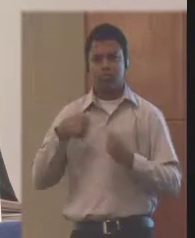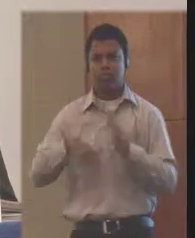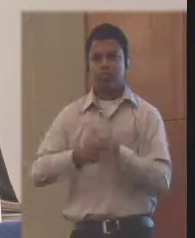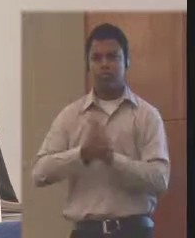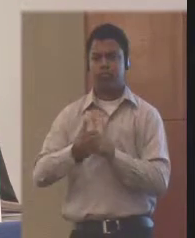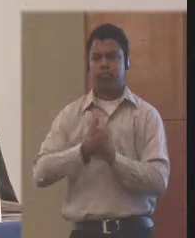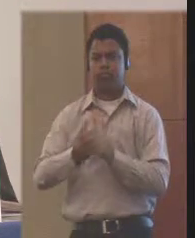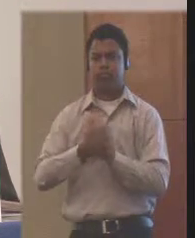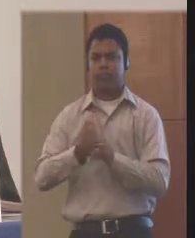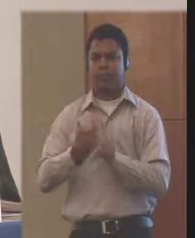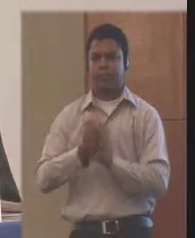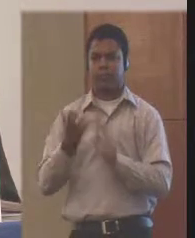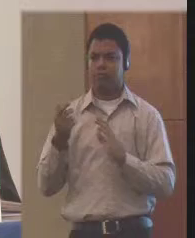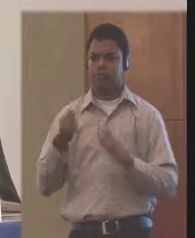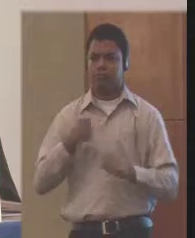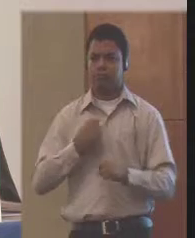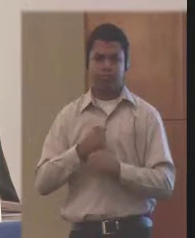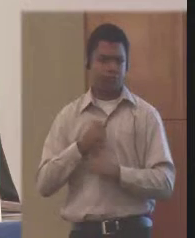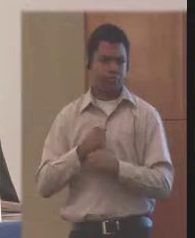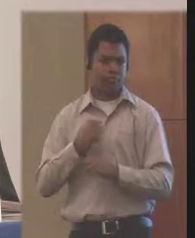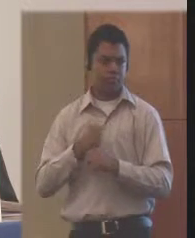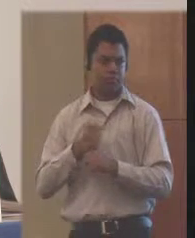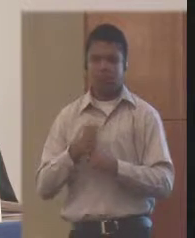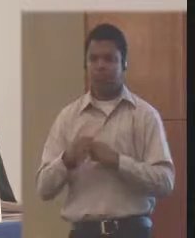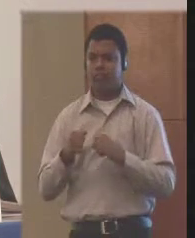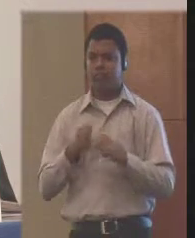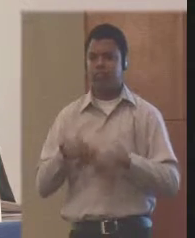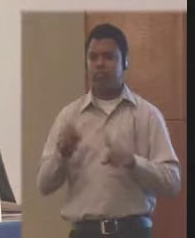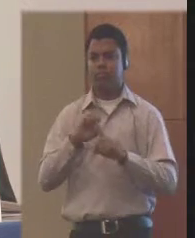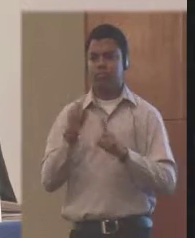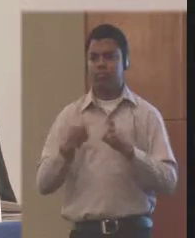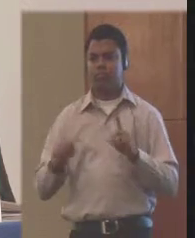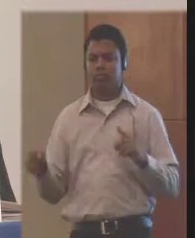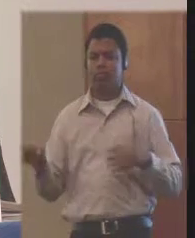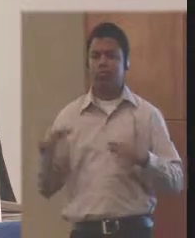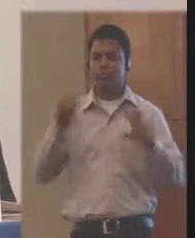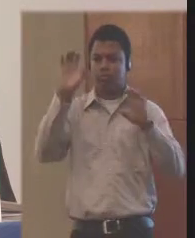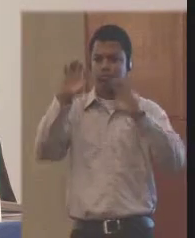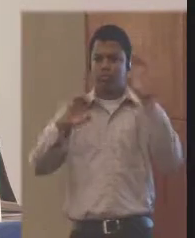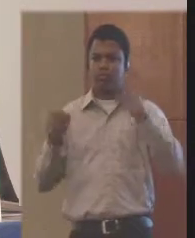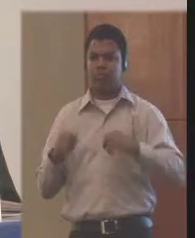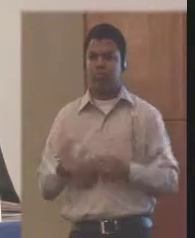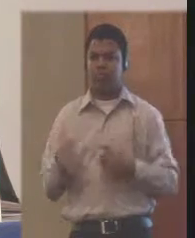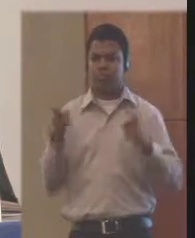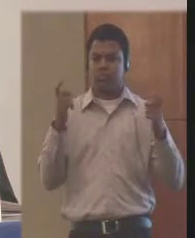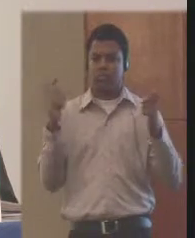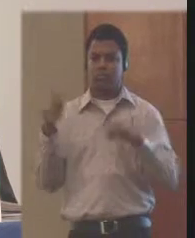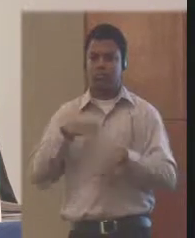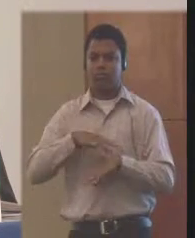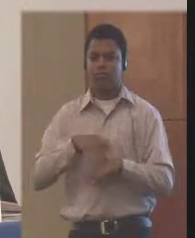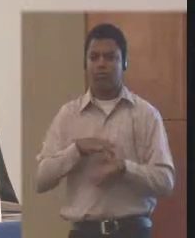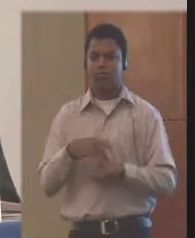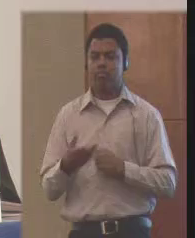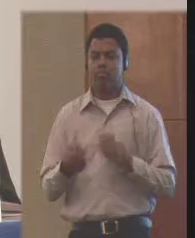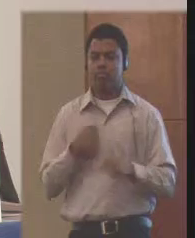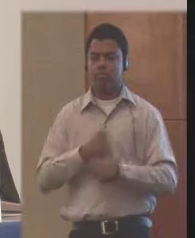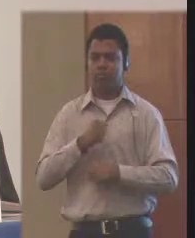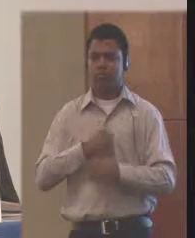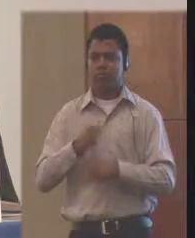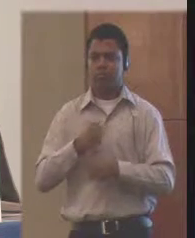una sistematización de estrategias de manejo de riesgos, que está trabajando en propuestas de